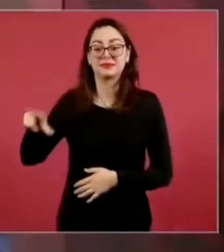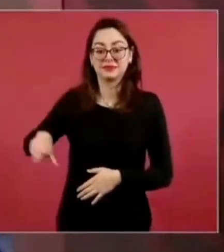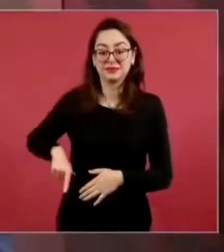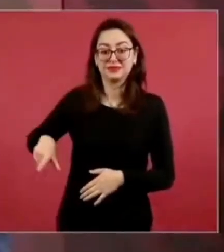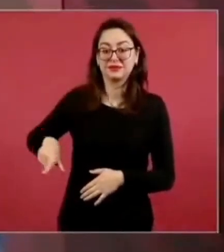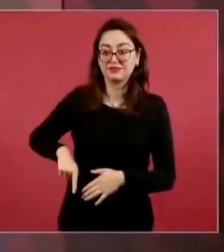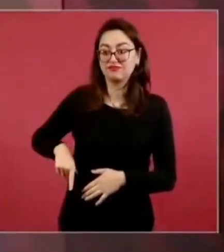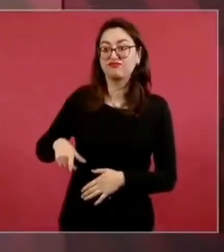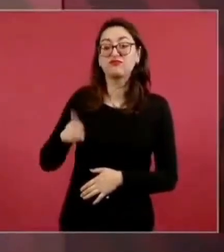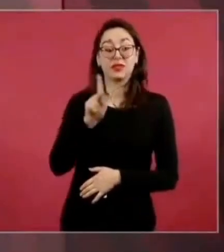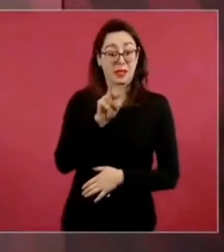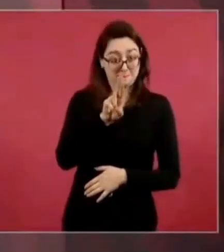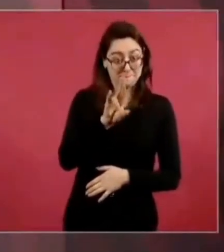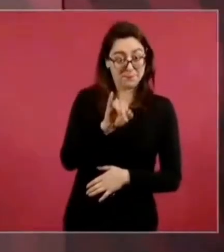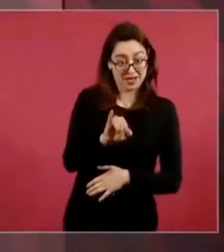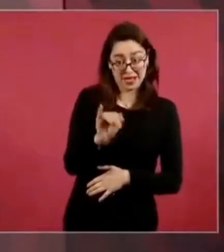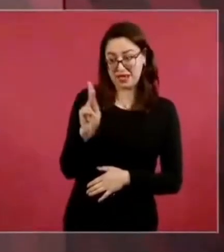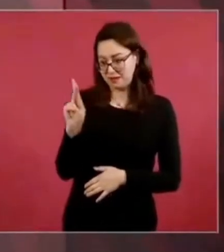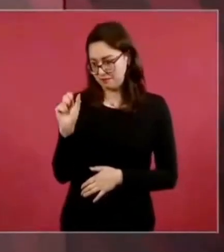quitarle